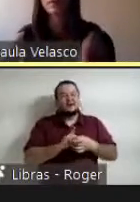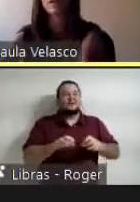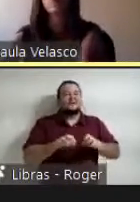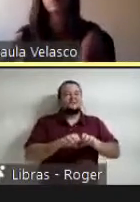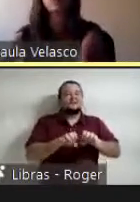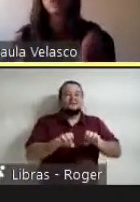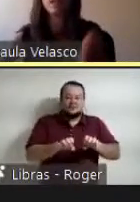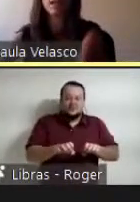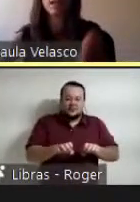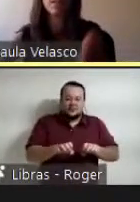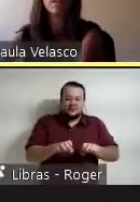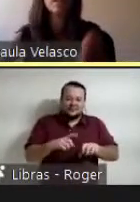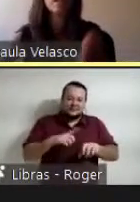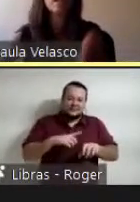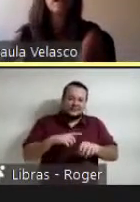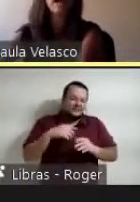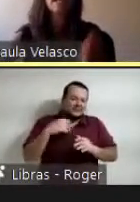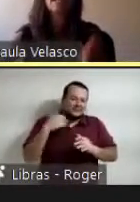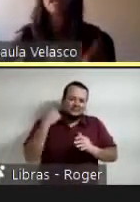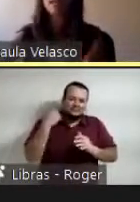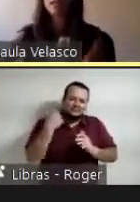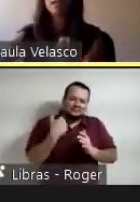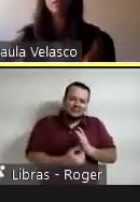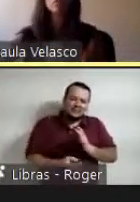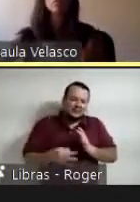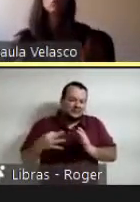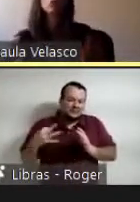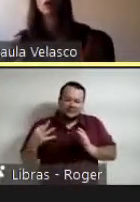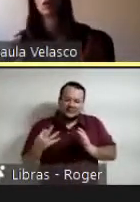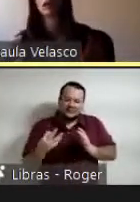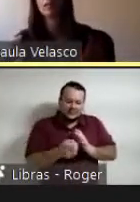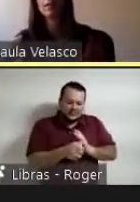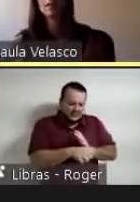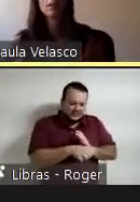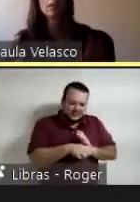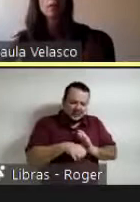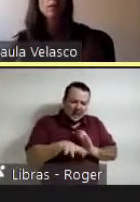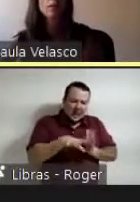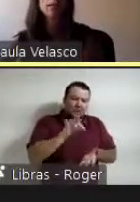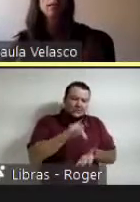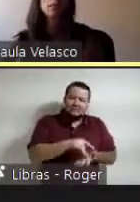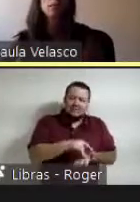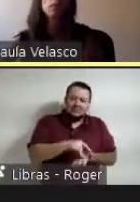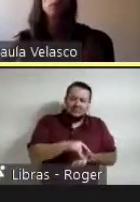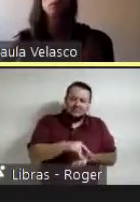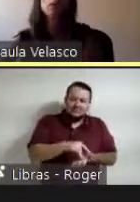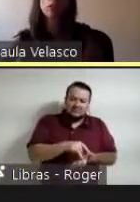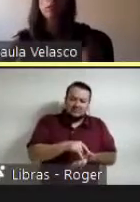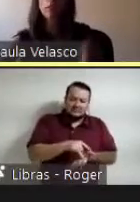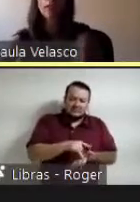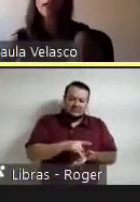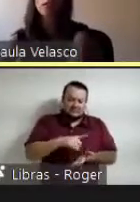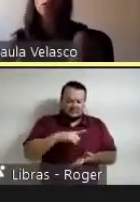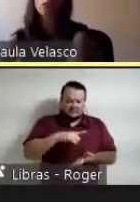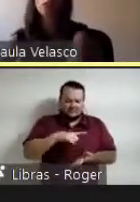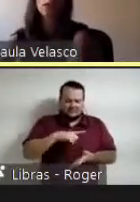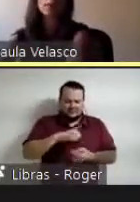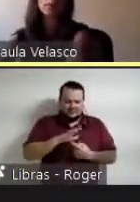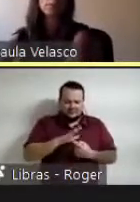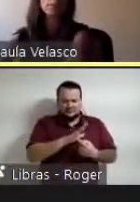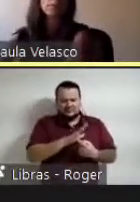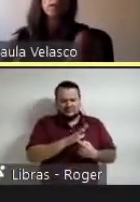ornamental original aquí la intervención tuvo grados de libertad para definir las terminaciones sin afectar la